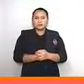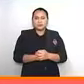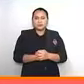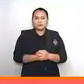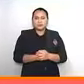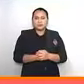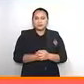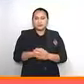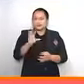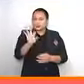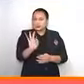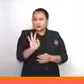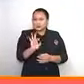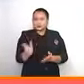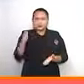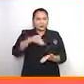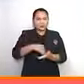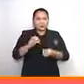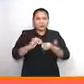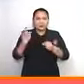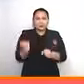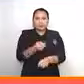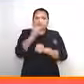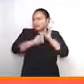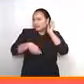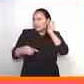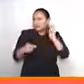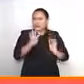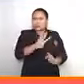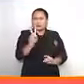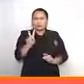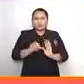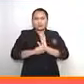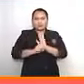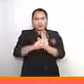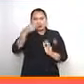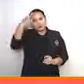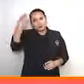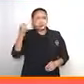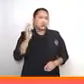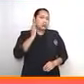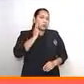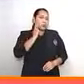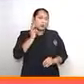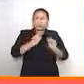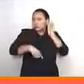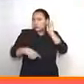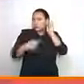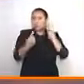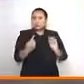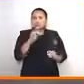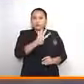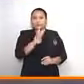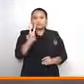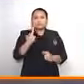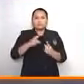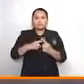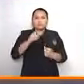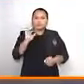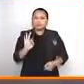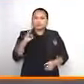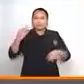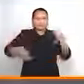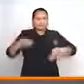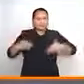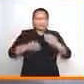Y este es el 9. Número ganador para la diaria 42 con su símbolo de sueños madre y para más uno, 42 más 9. Muchas